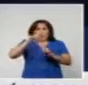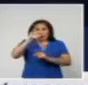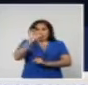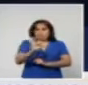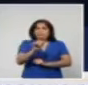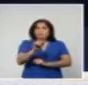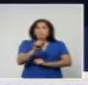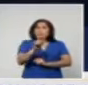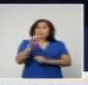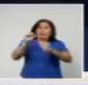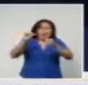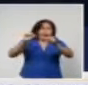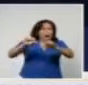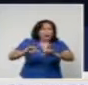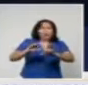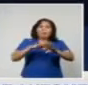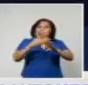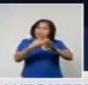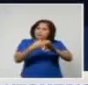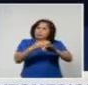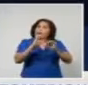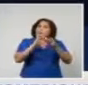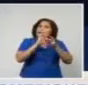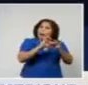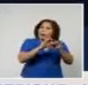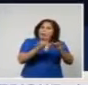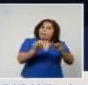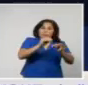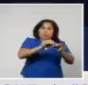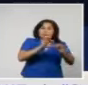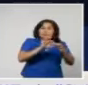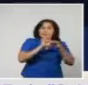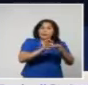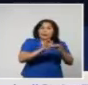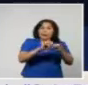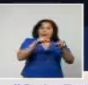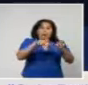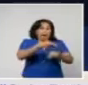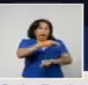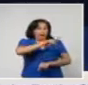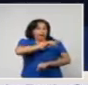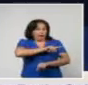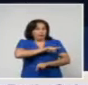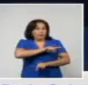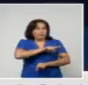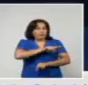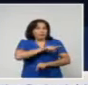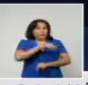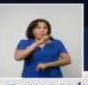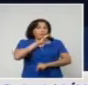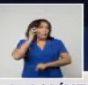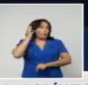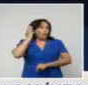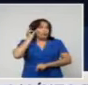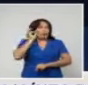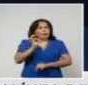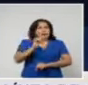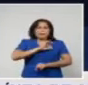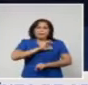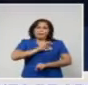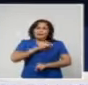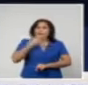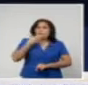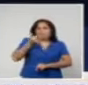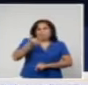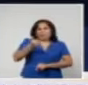estable, después pasó a grave y ya en el día de ayer esta paciente pues pasó al